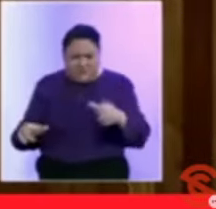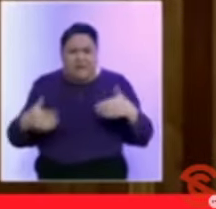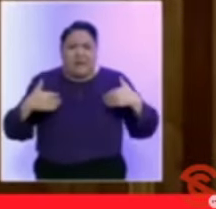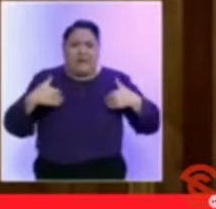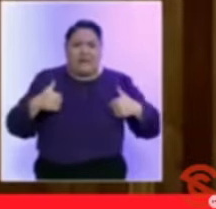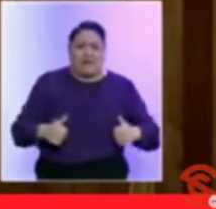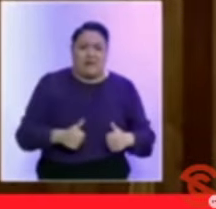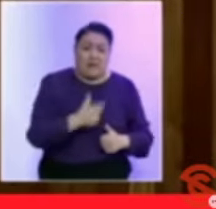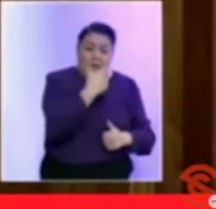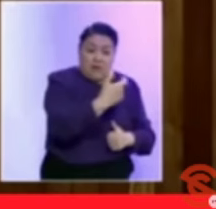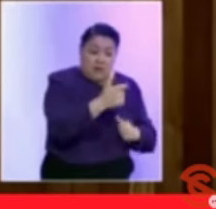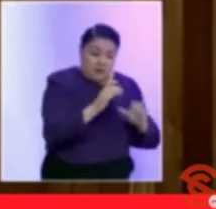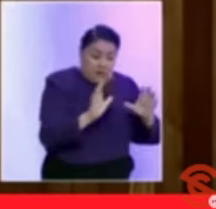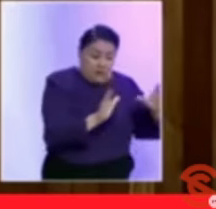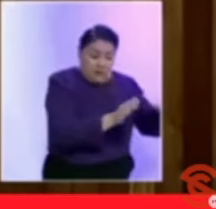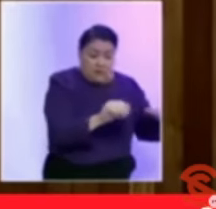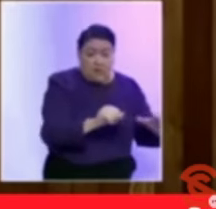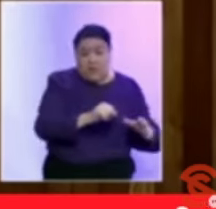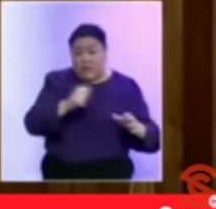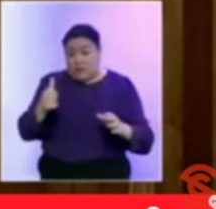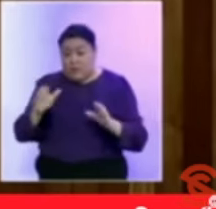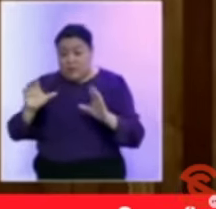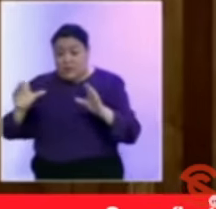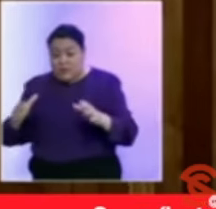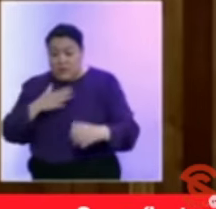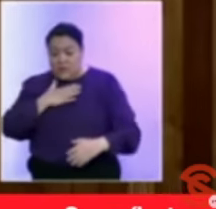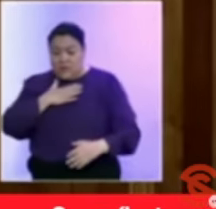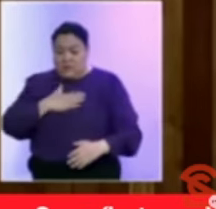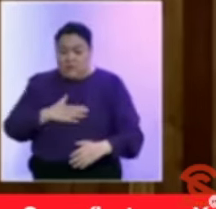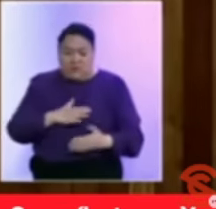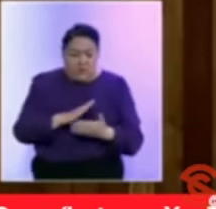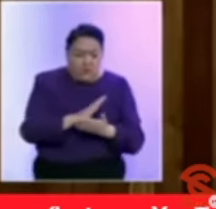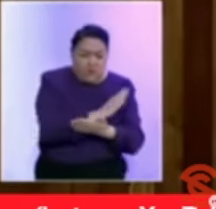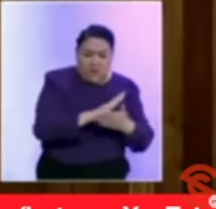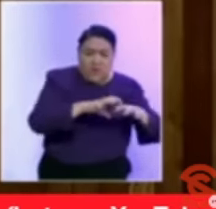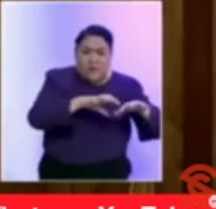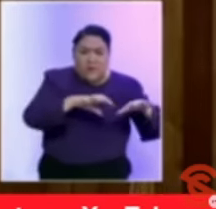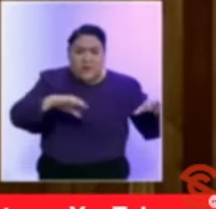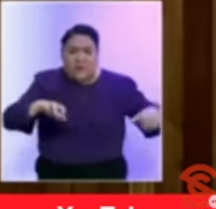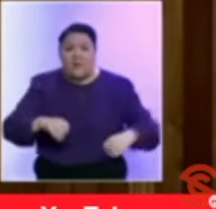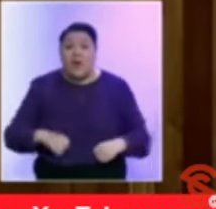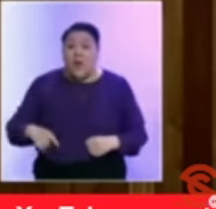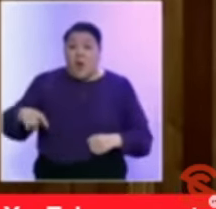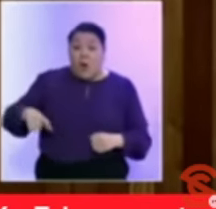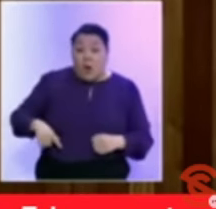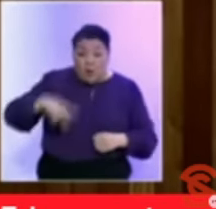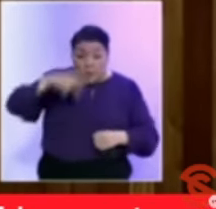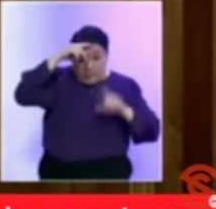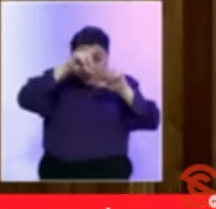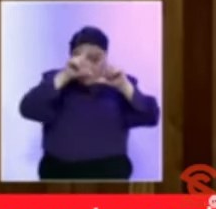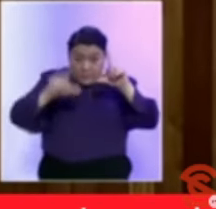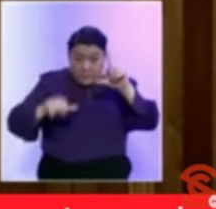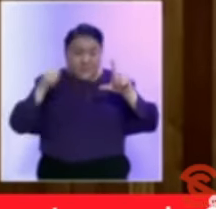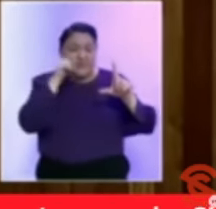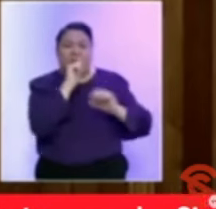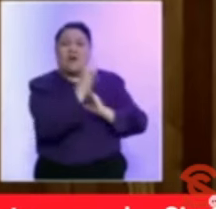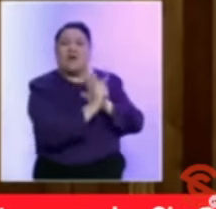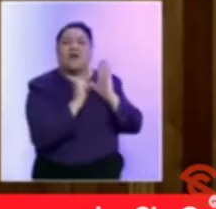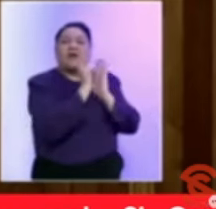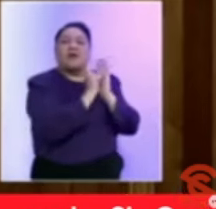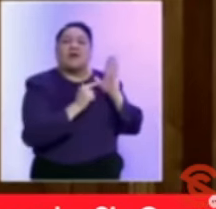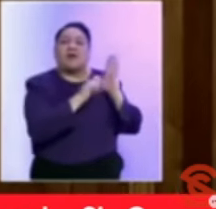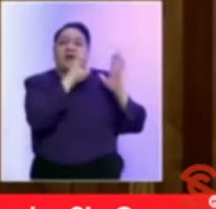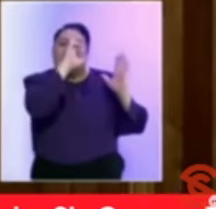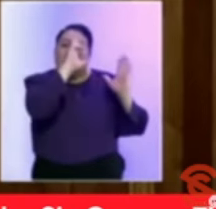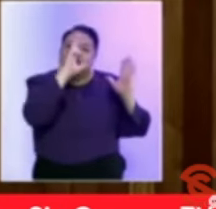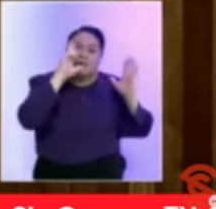económico y el poder de la justicia un estado de derecho por ello